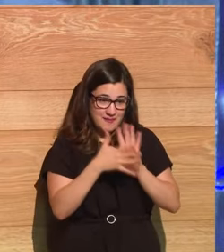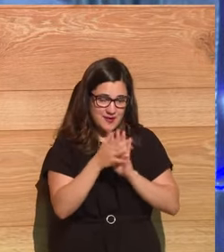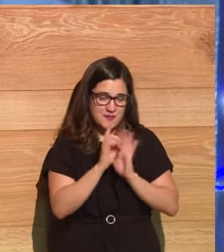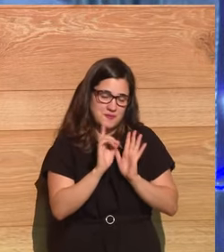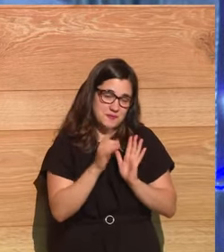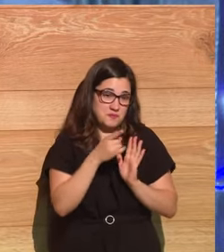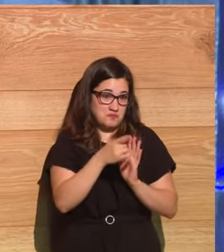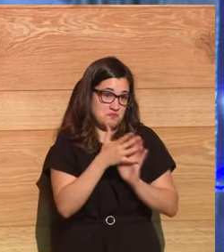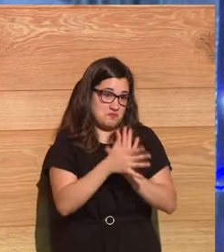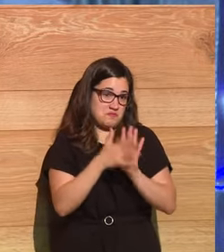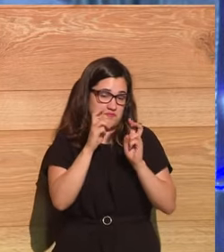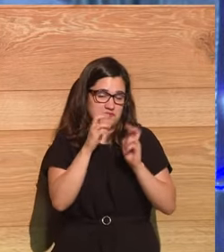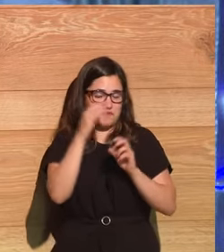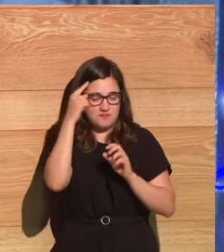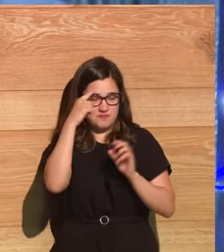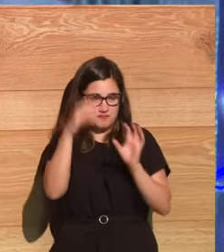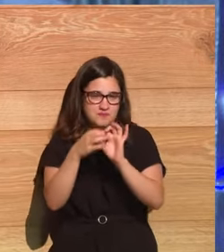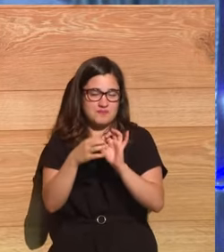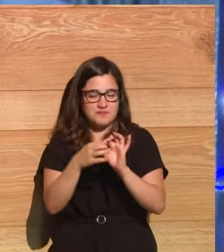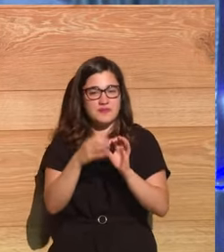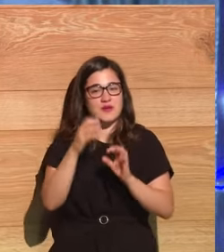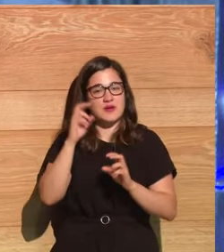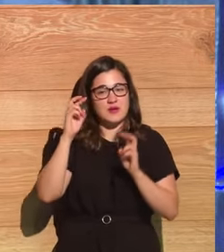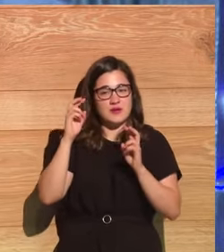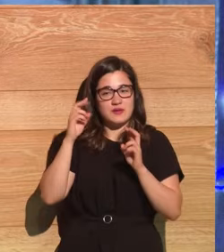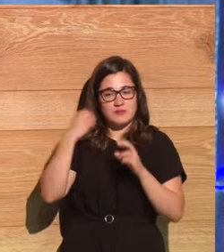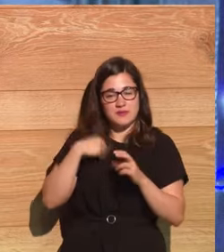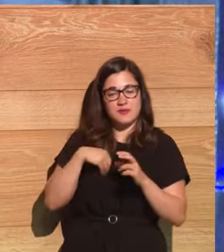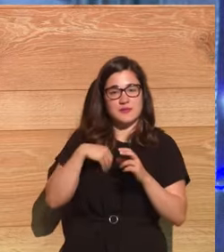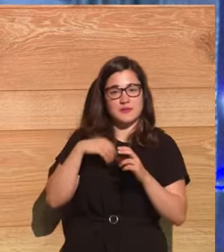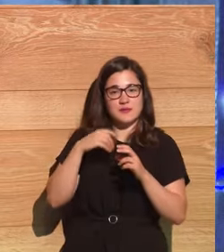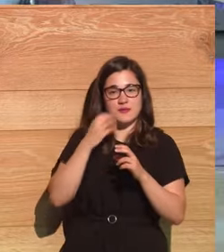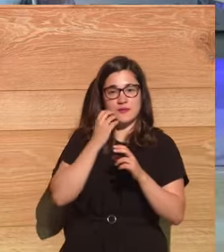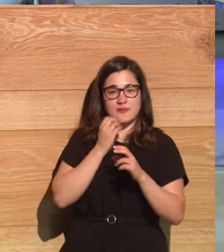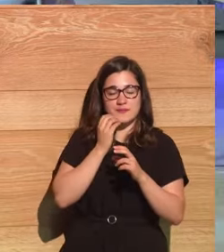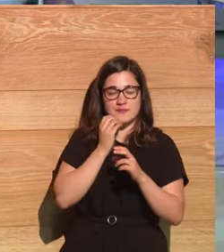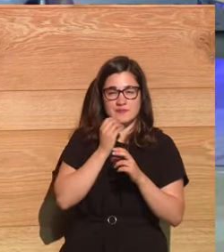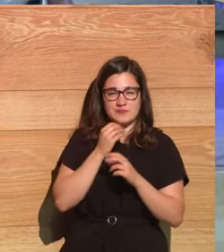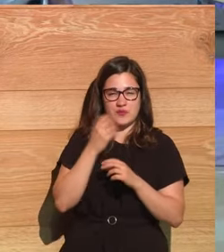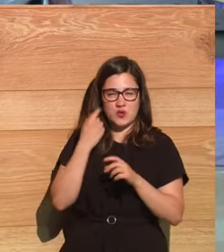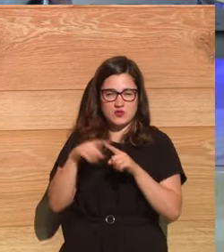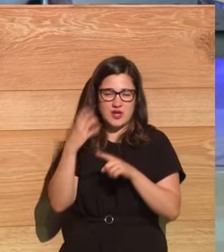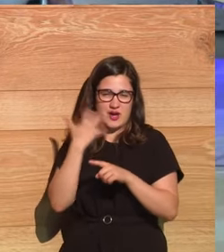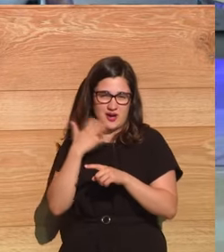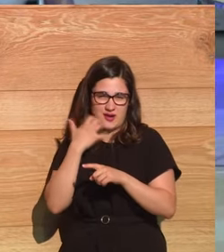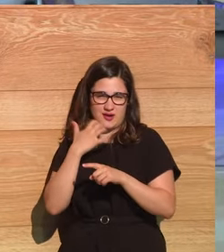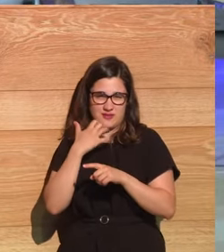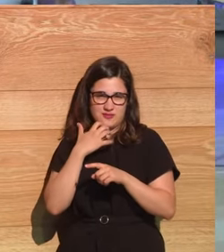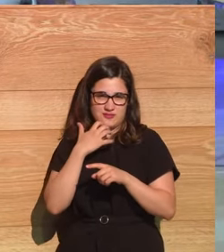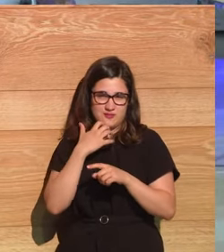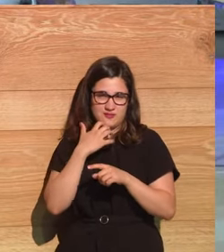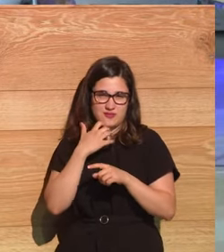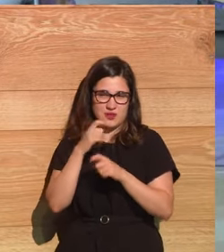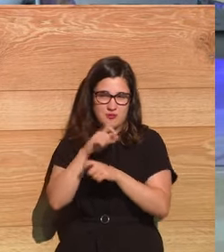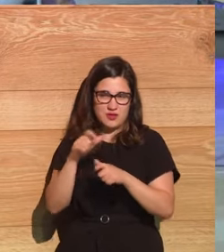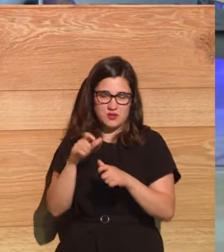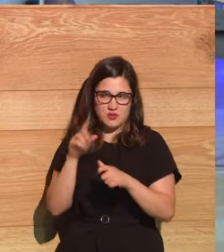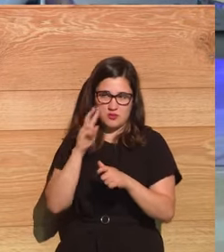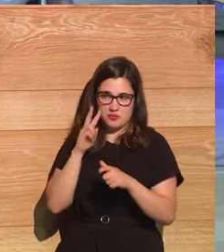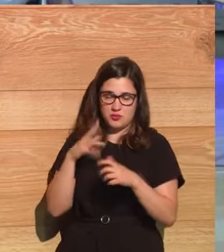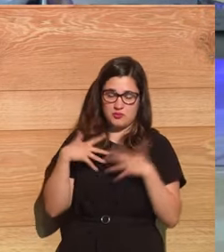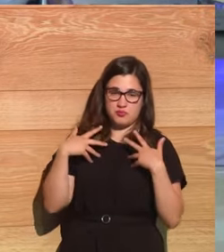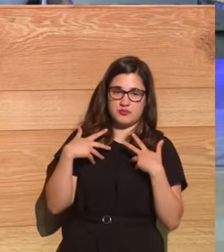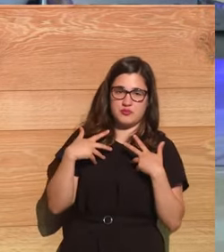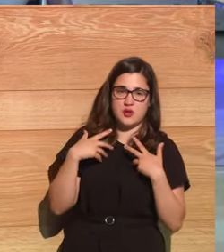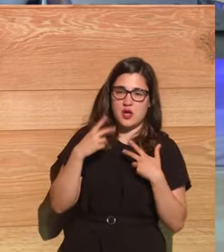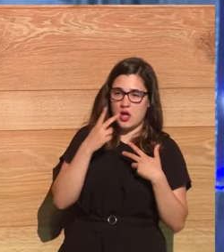otro de los fenómenos que yo creo que ha sorprendido a propios y extraños, durante estos meses, dos años, ¿no?, que llevamos en